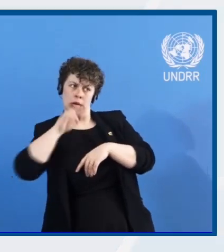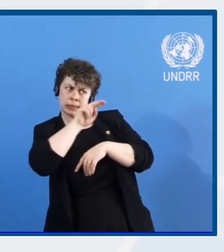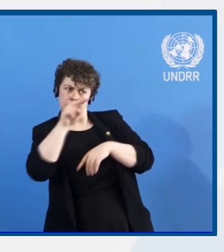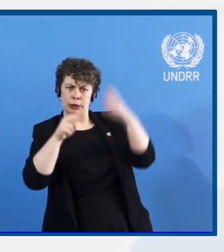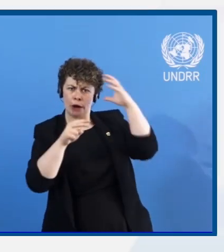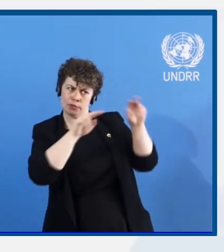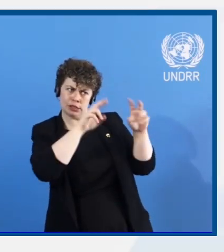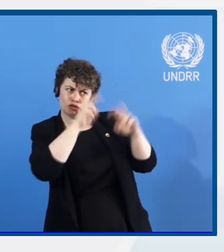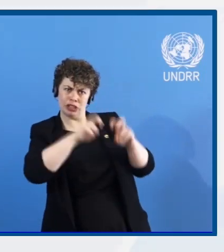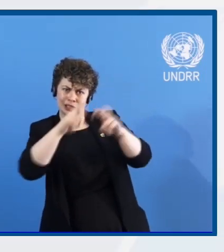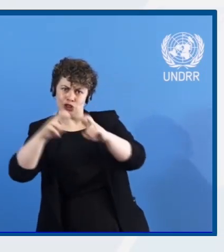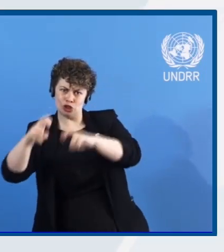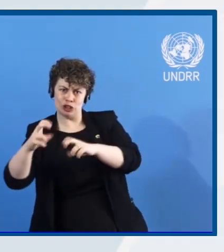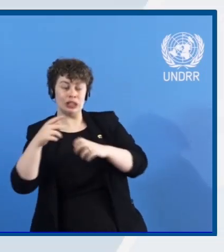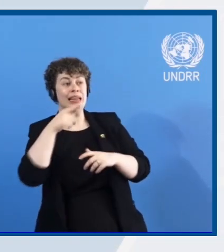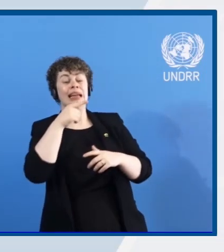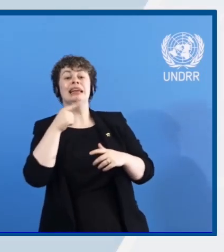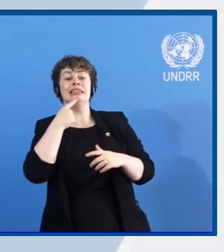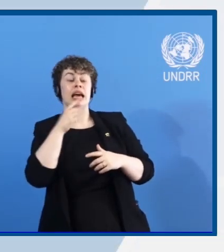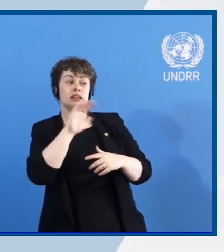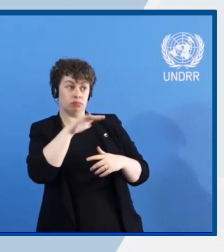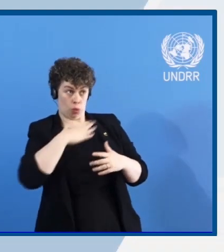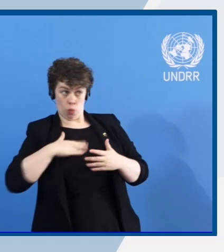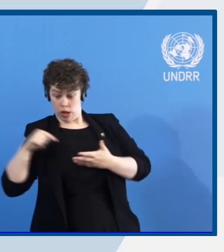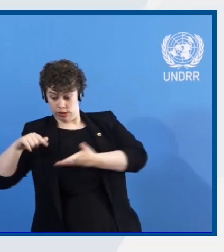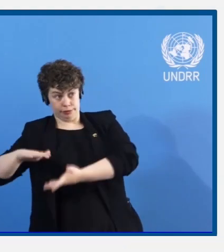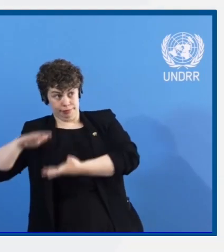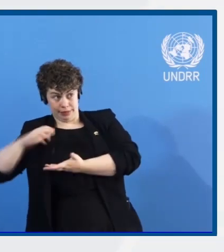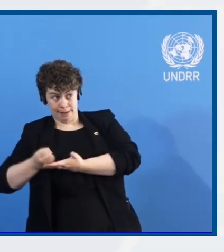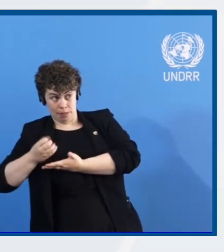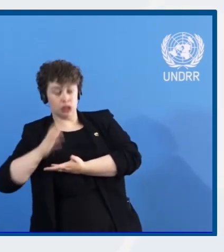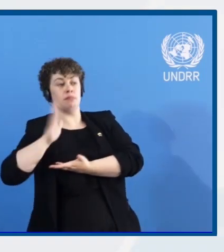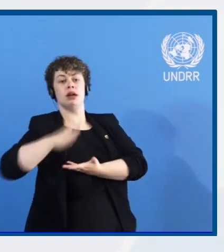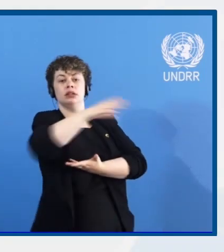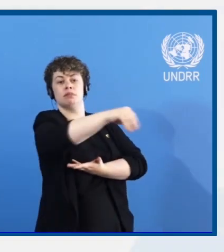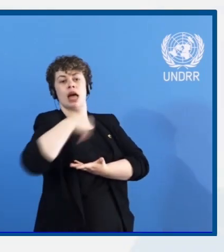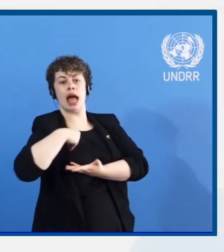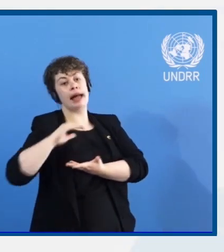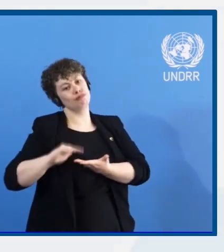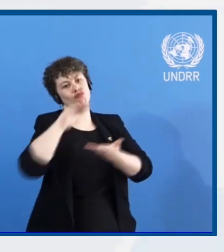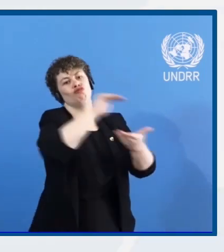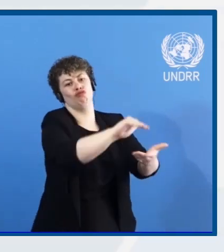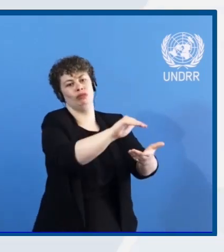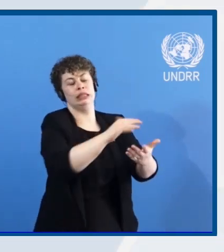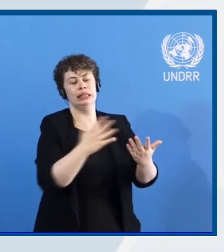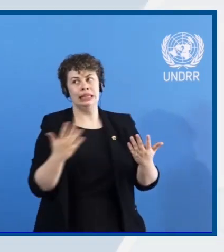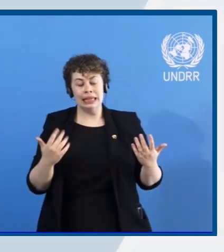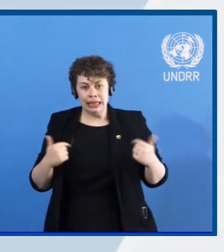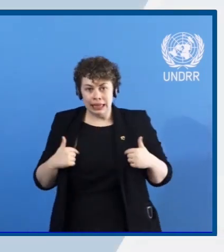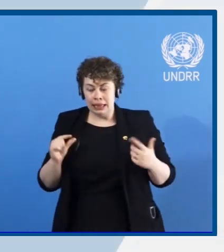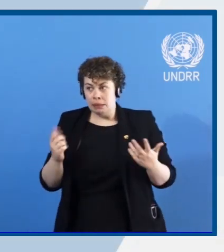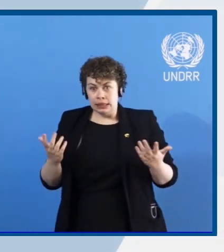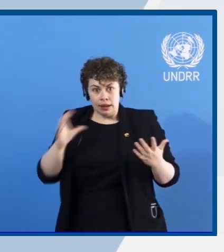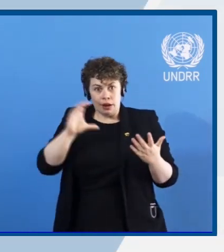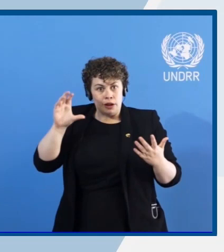yo represento sí pone la información a disposición de cualquier persona, pero vuelvo a